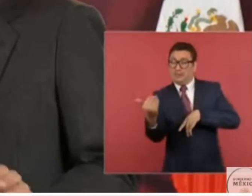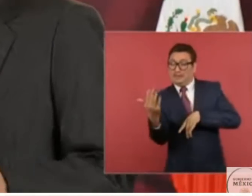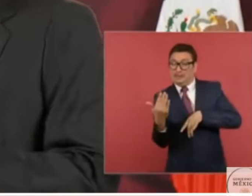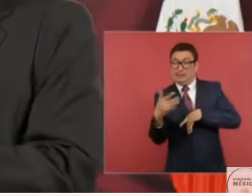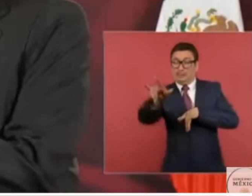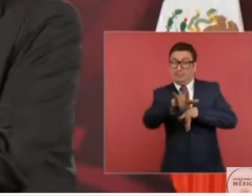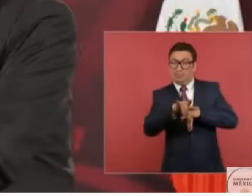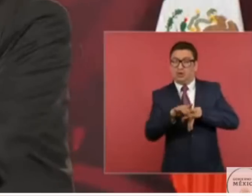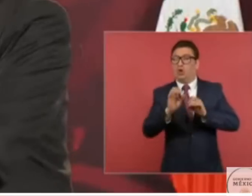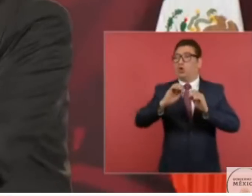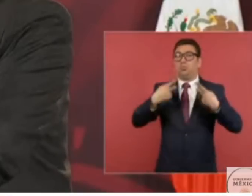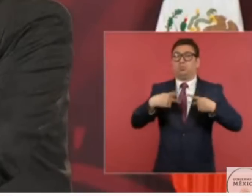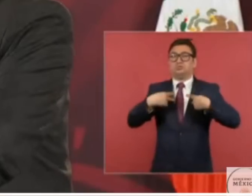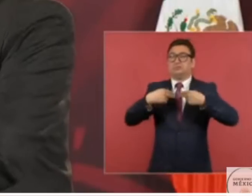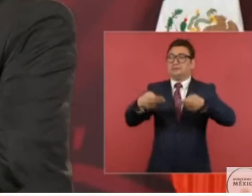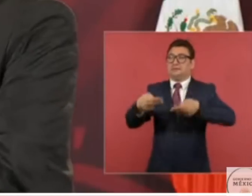en la calle